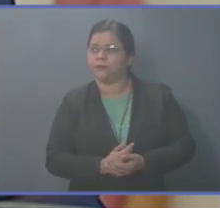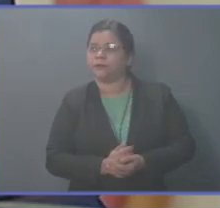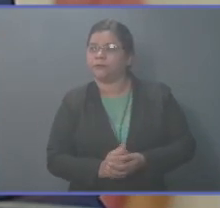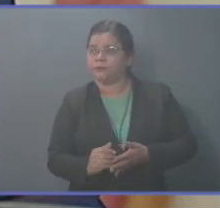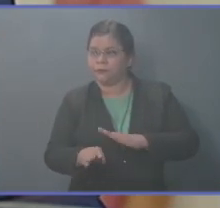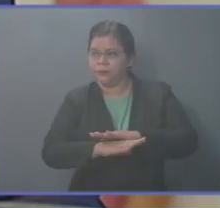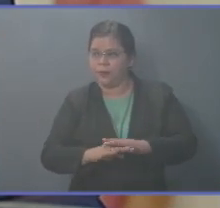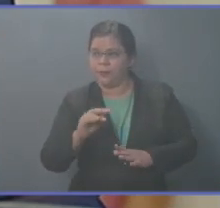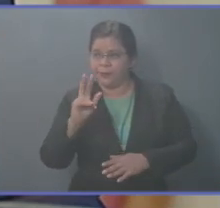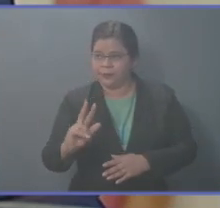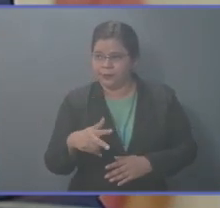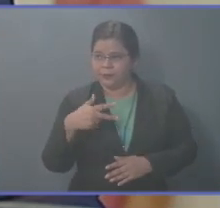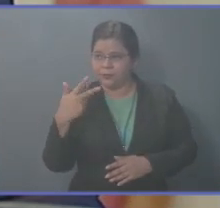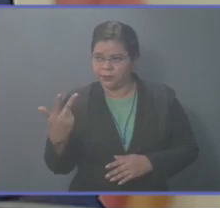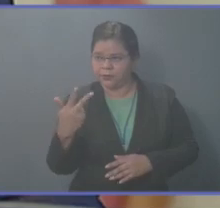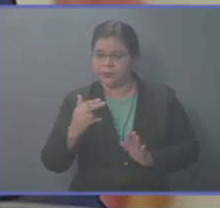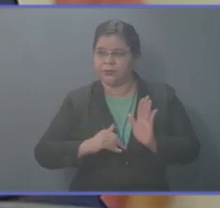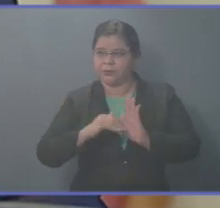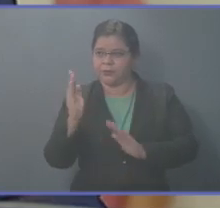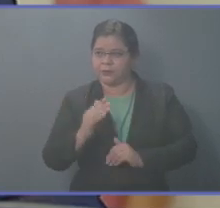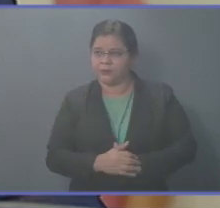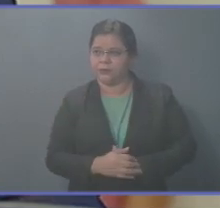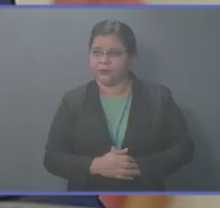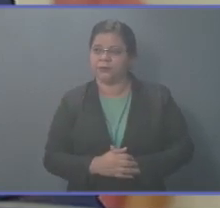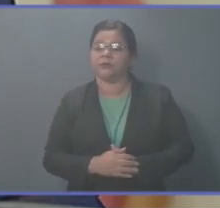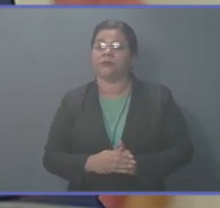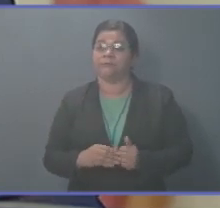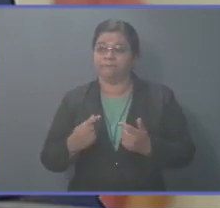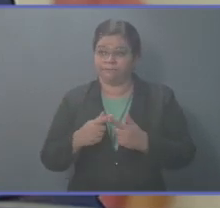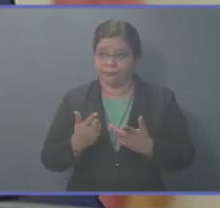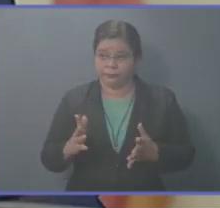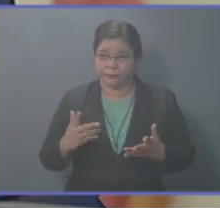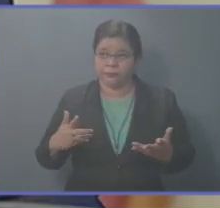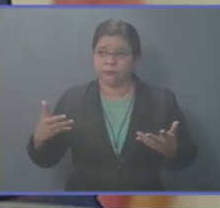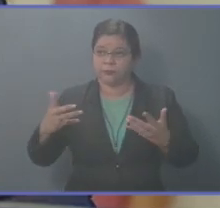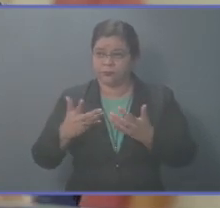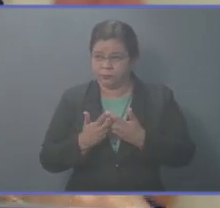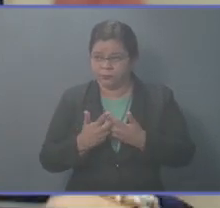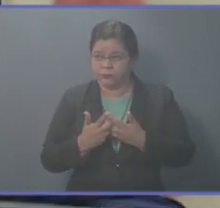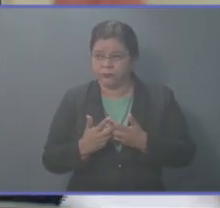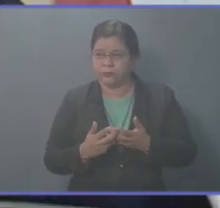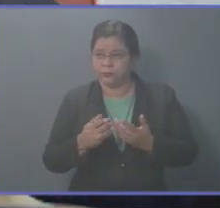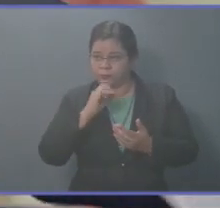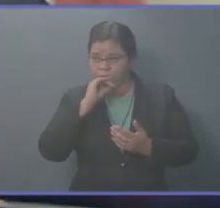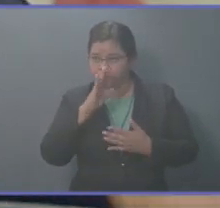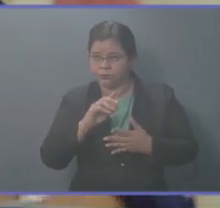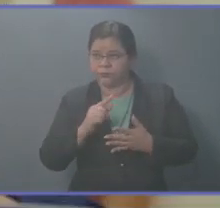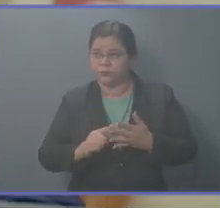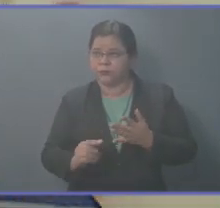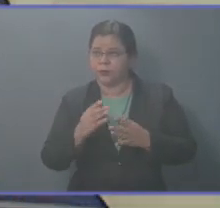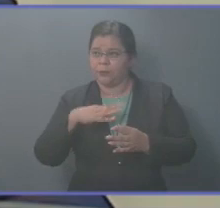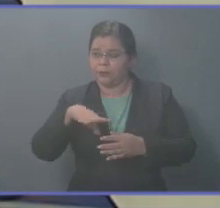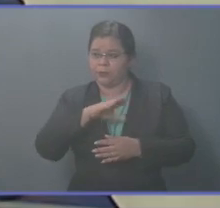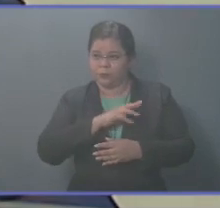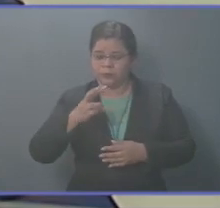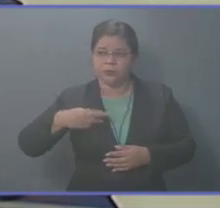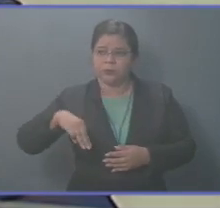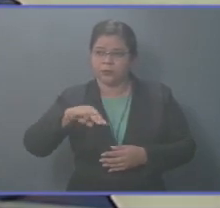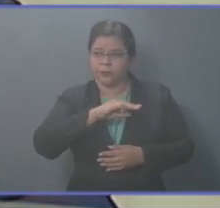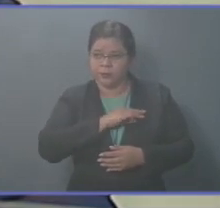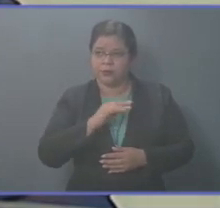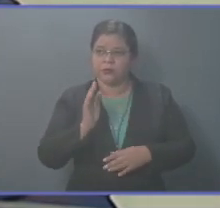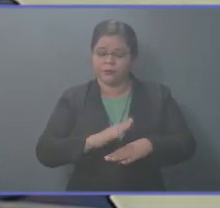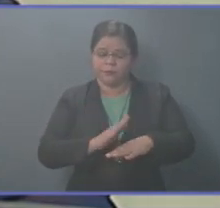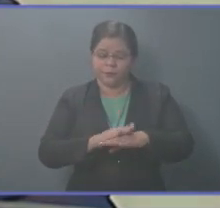de la fase 3 del Plan Control Territorial no encaja en el supuesto que habilite para el Consejo de Ministros convoque a la